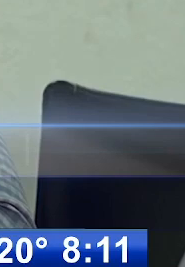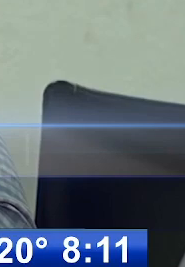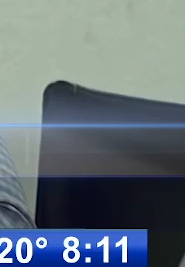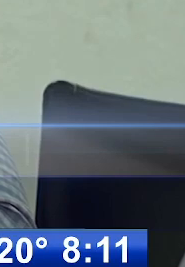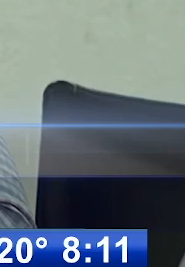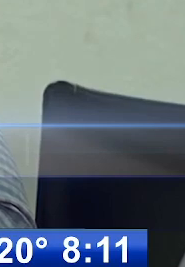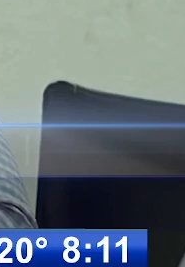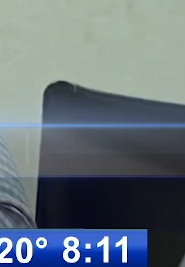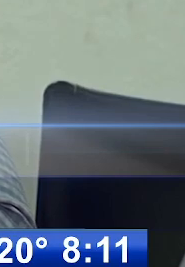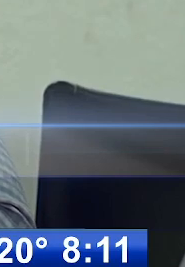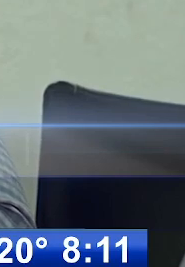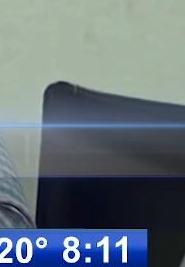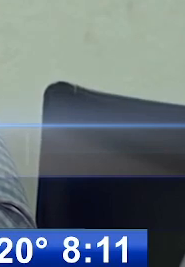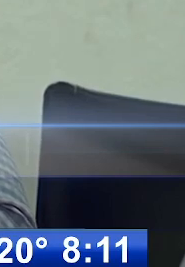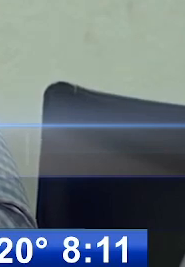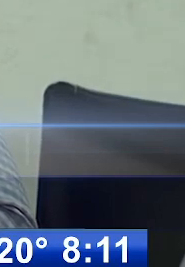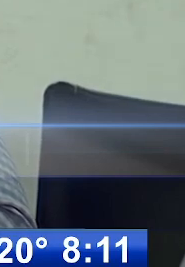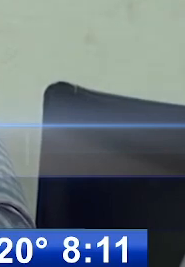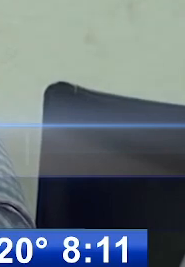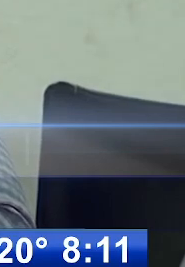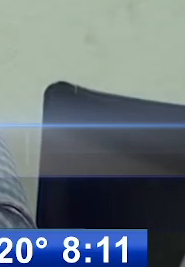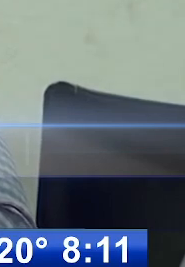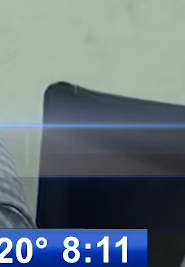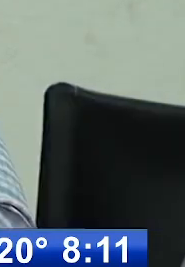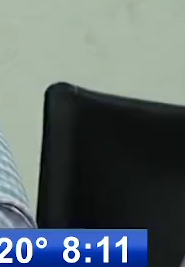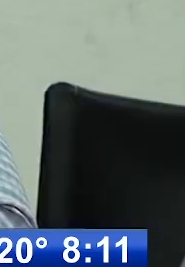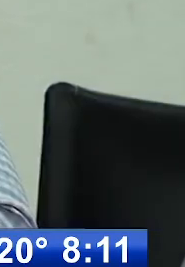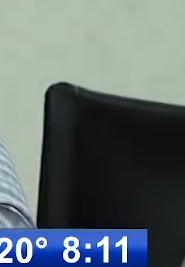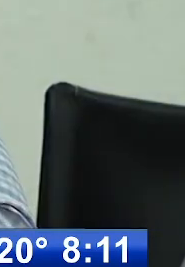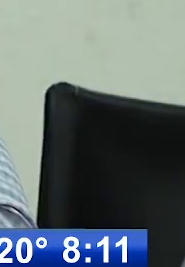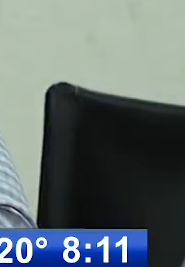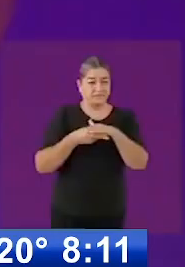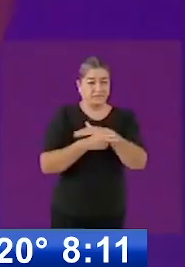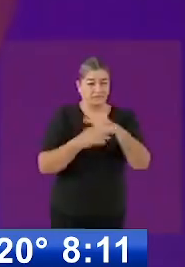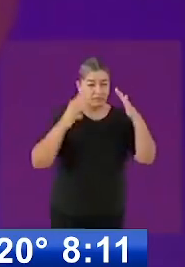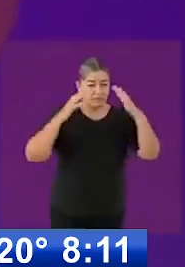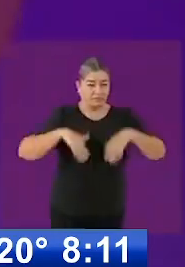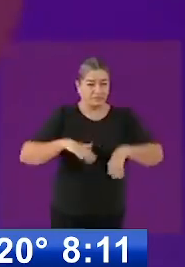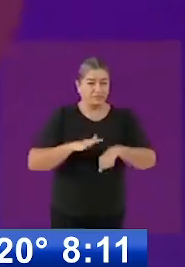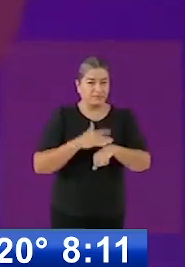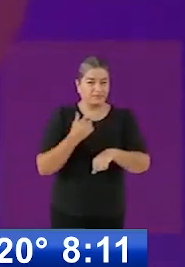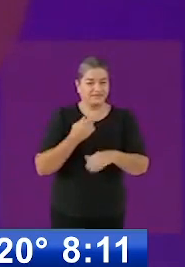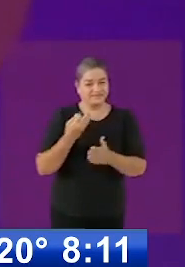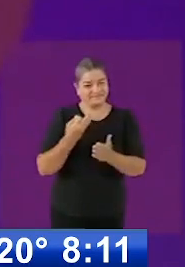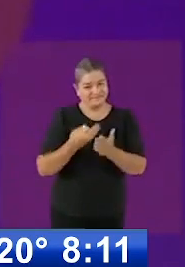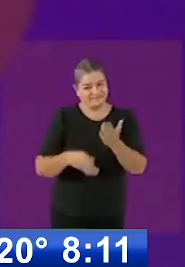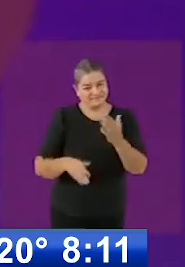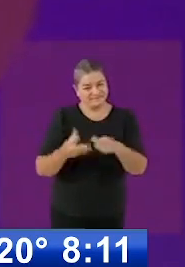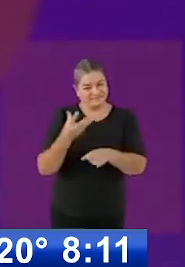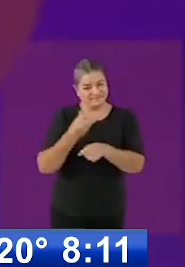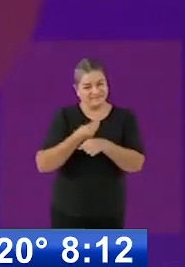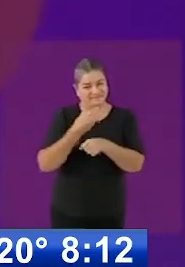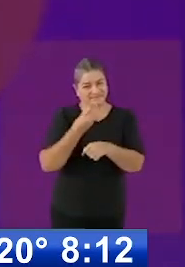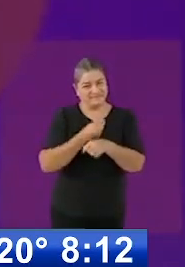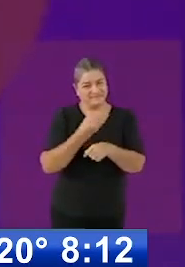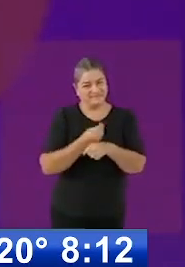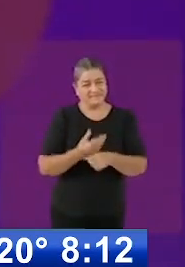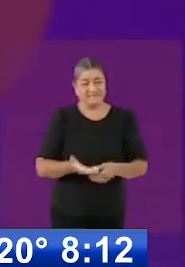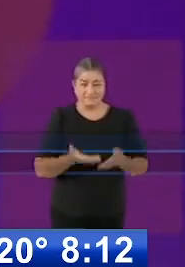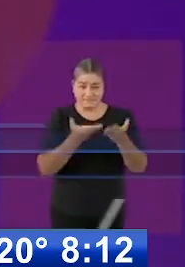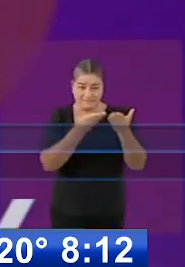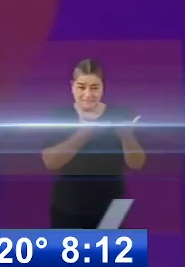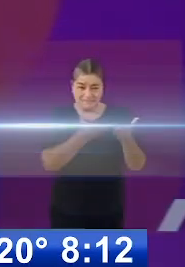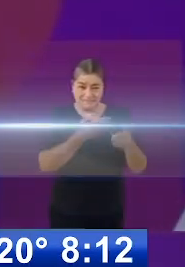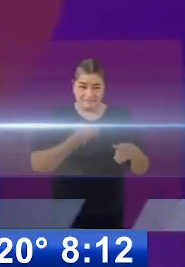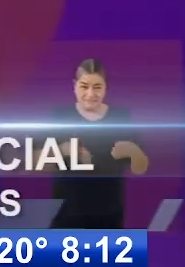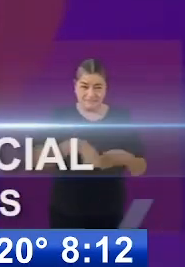de los candidatos tengamos mejores herramientas para tomar una decisión el 2 de junio señaló que Claudia chinba estuvo en todo momento